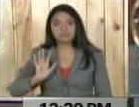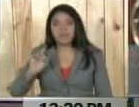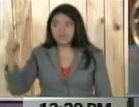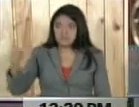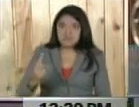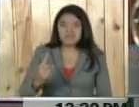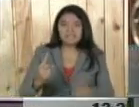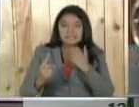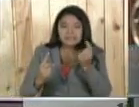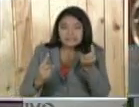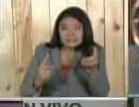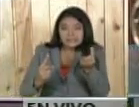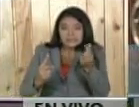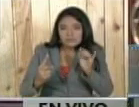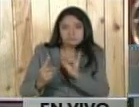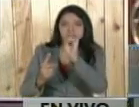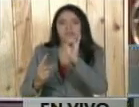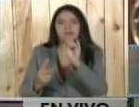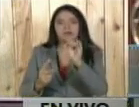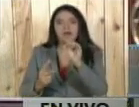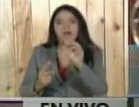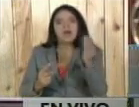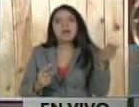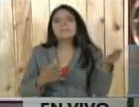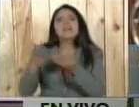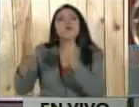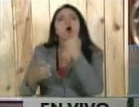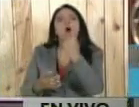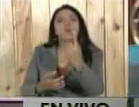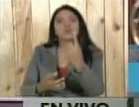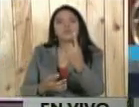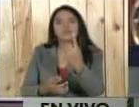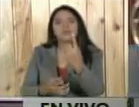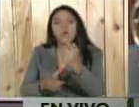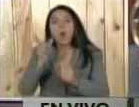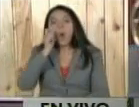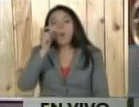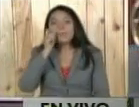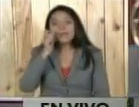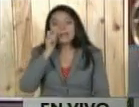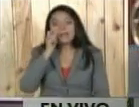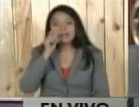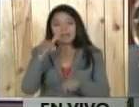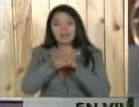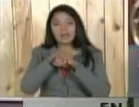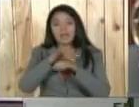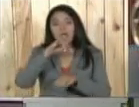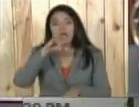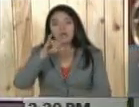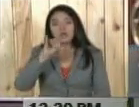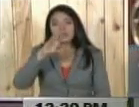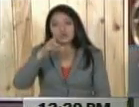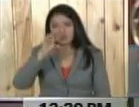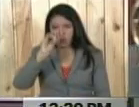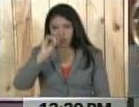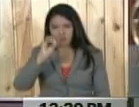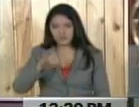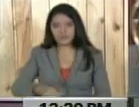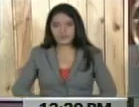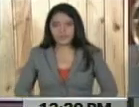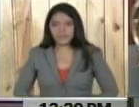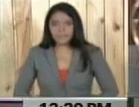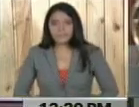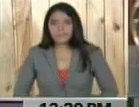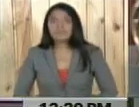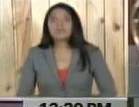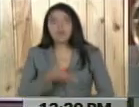Estuvieron a punto de no sentarse, mandaron a un representante, el señor Jesús Torrealba, quien